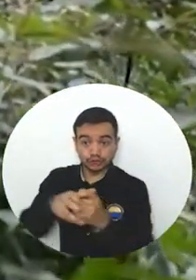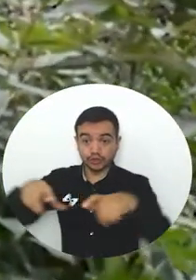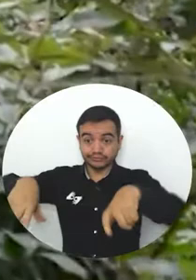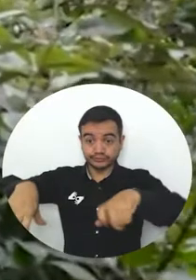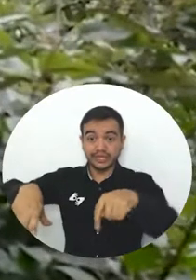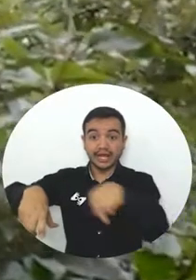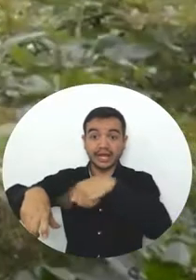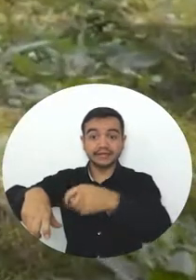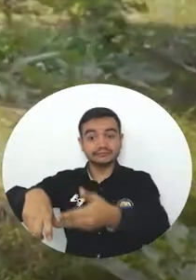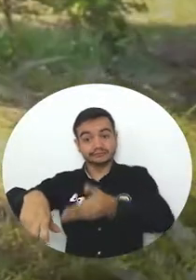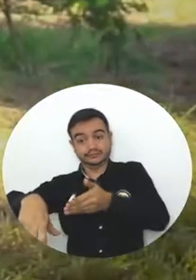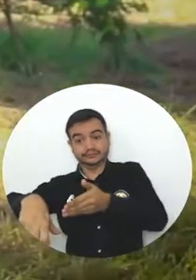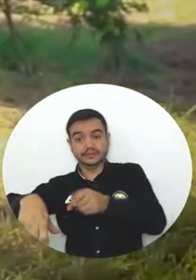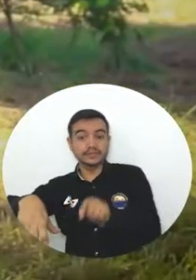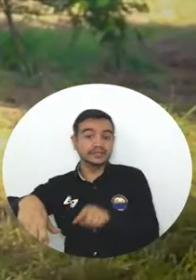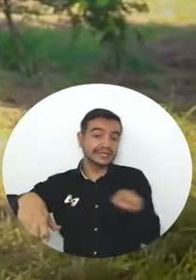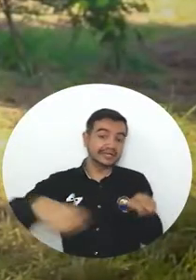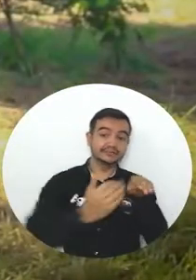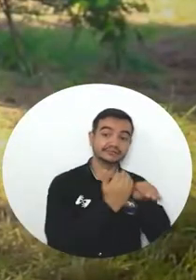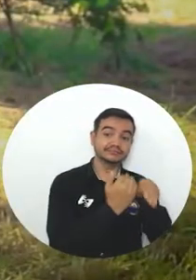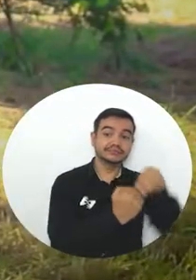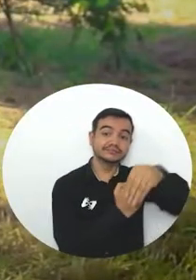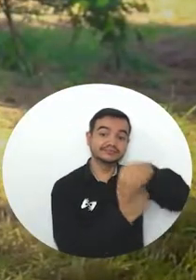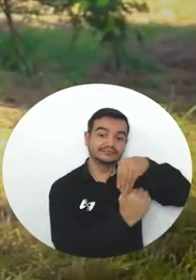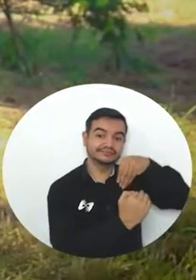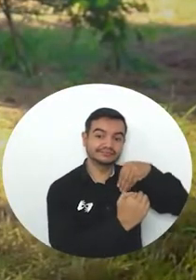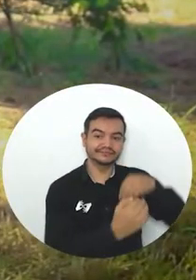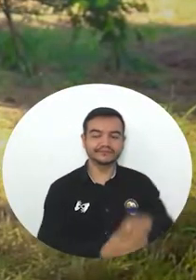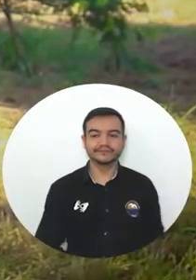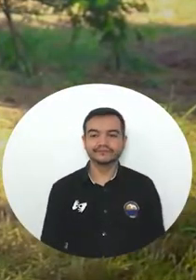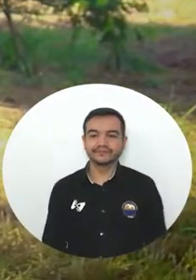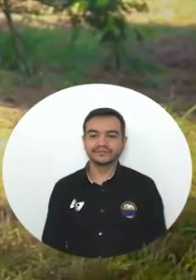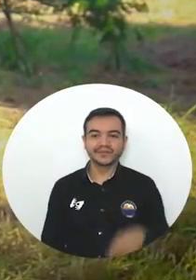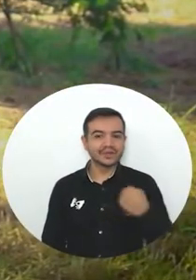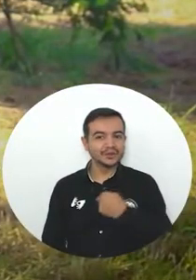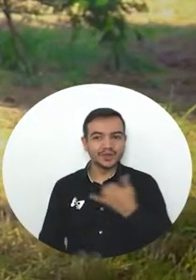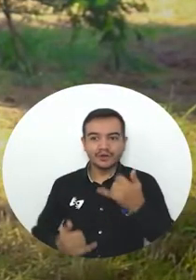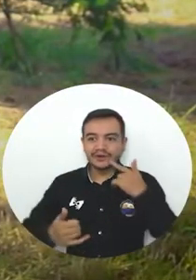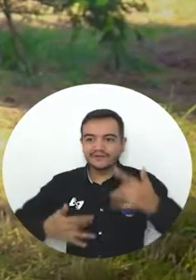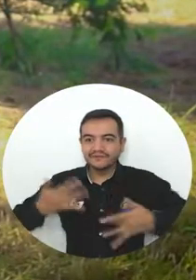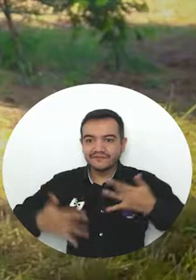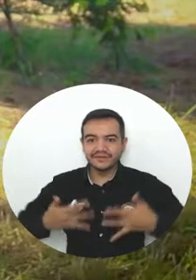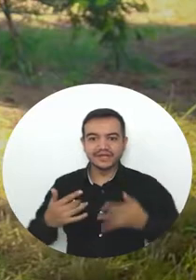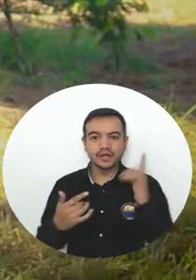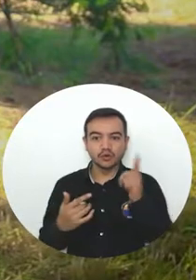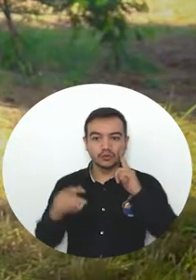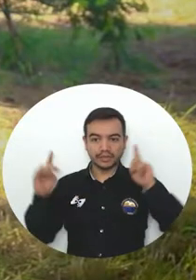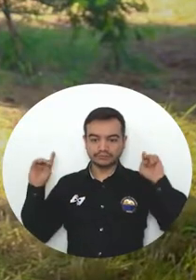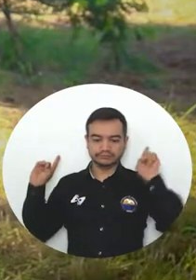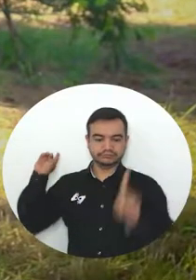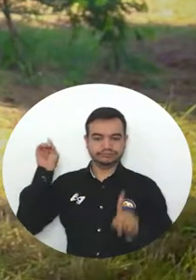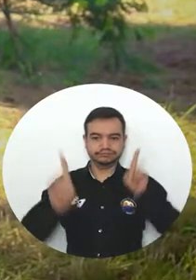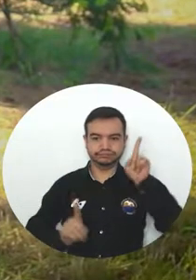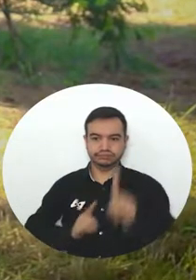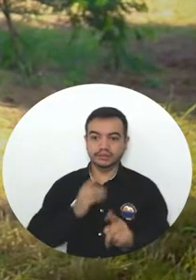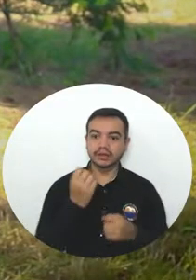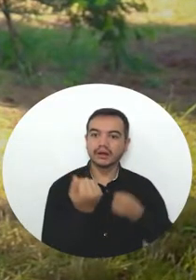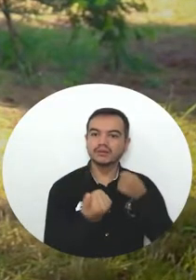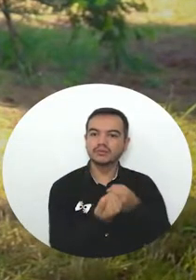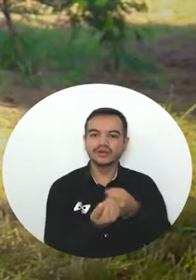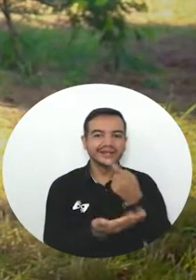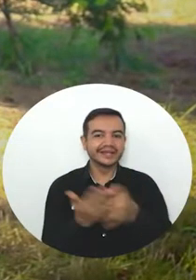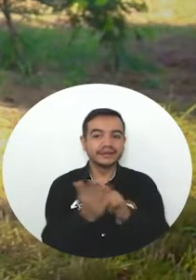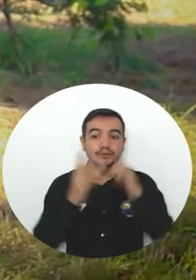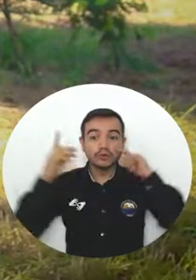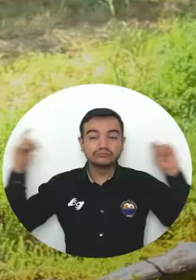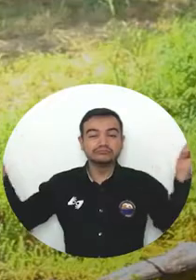softball. Estamos felices como estudiantes de estar compartiendo nuevamente en la universidad en este día y sobre todo realizando esta actividad como